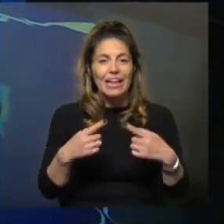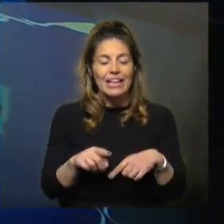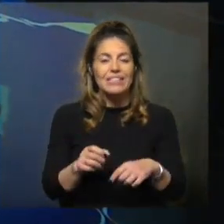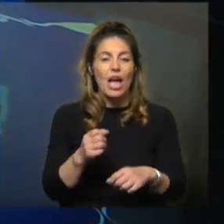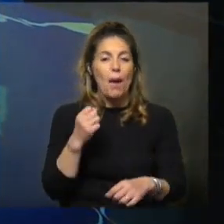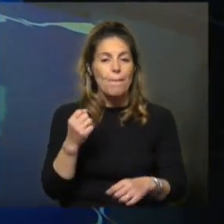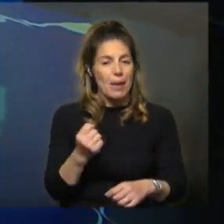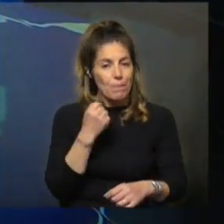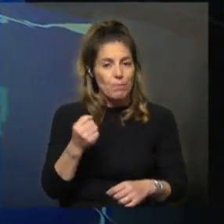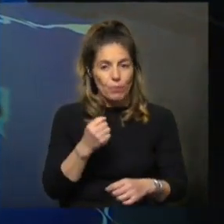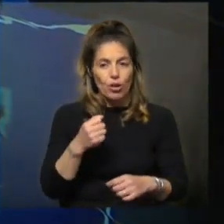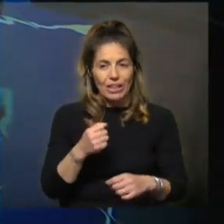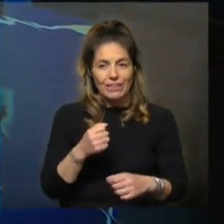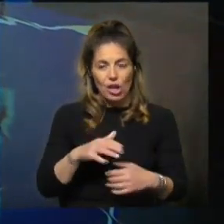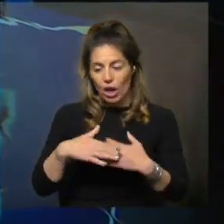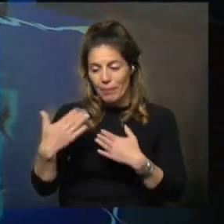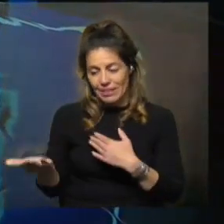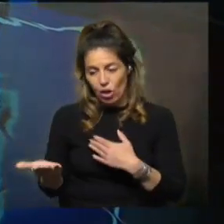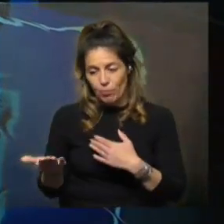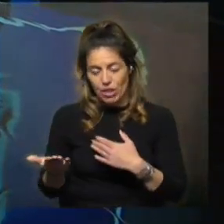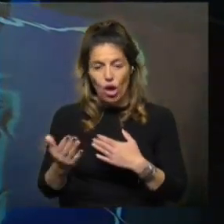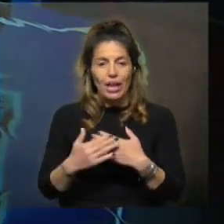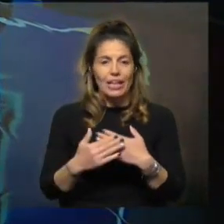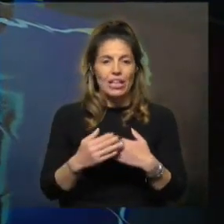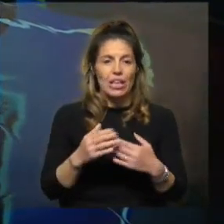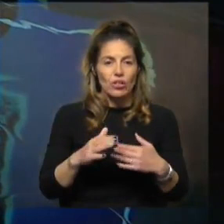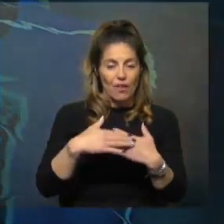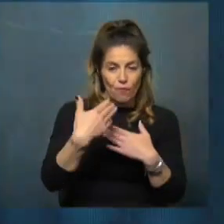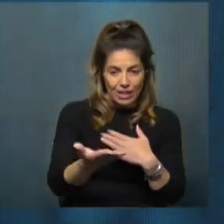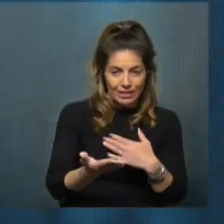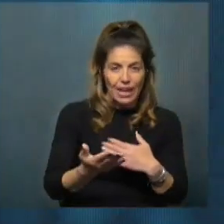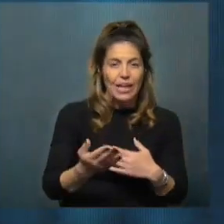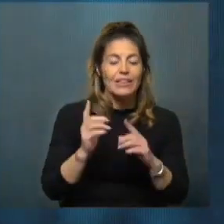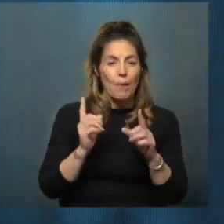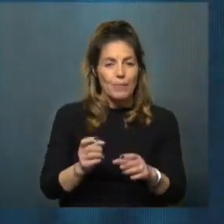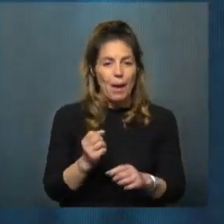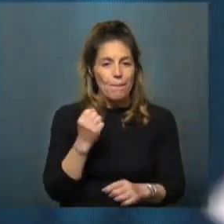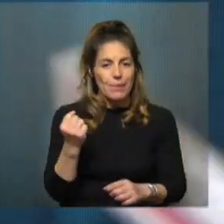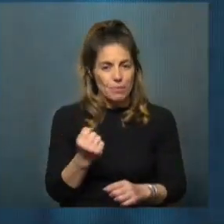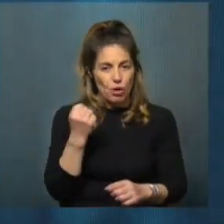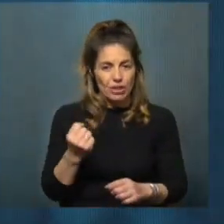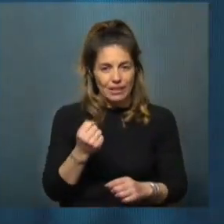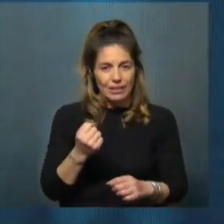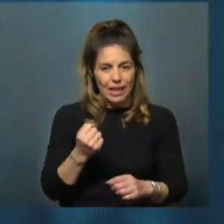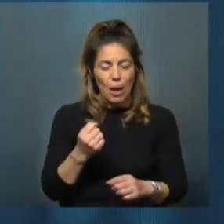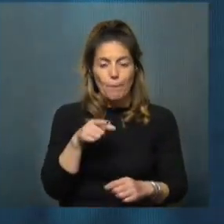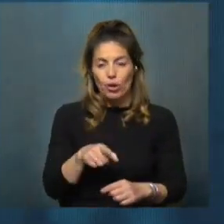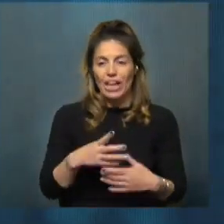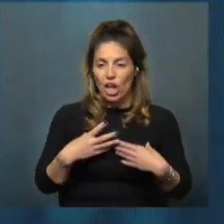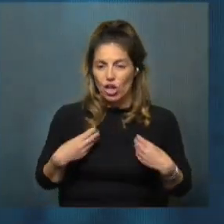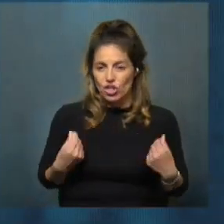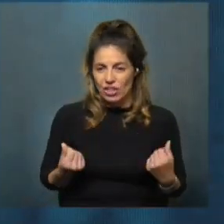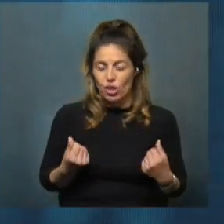lado mío y lo que pasa enfrente me importa Porque lo siento por allí quizás también está la